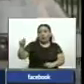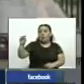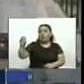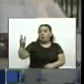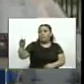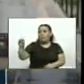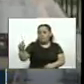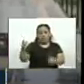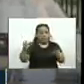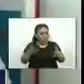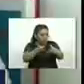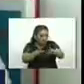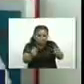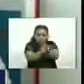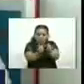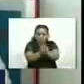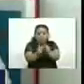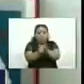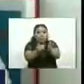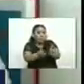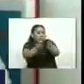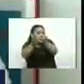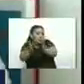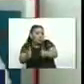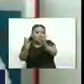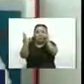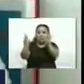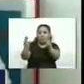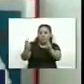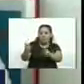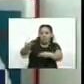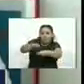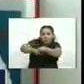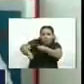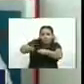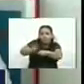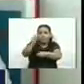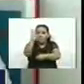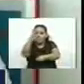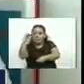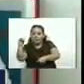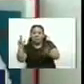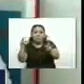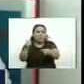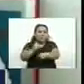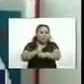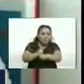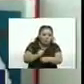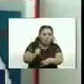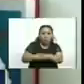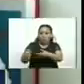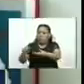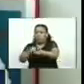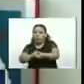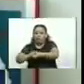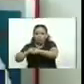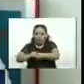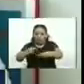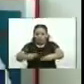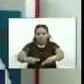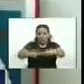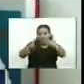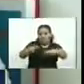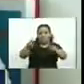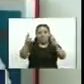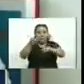se abre el espacio para tratar de otros temas importantes de la relación bilateral como lo son la seguridad, la cooperación fronteriza, el tema